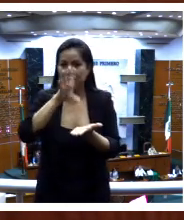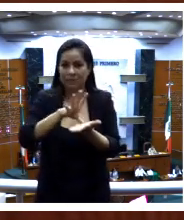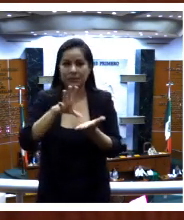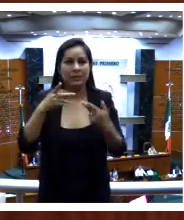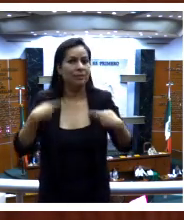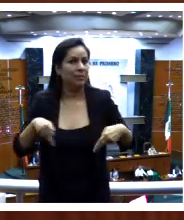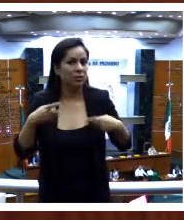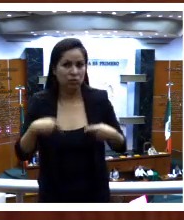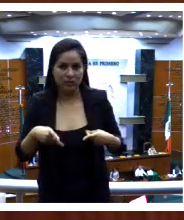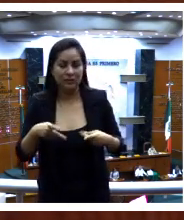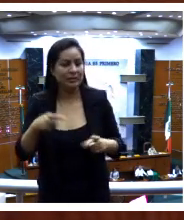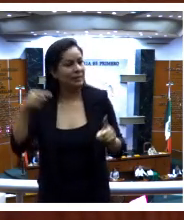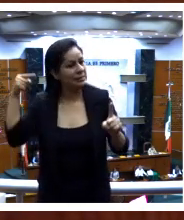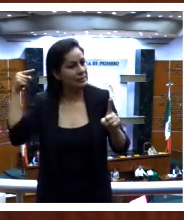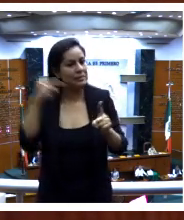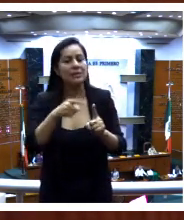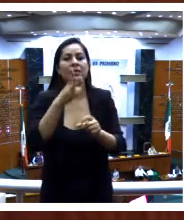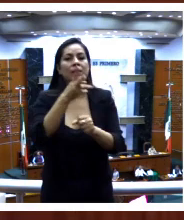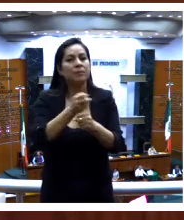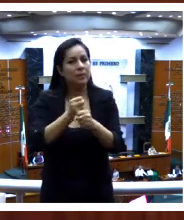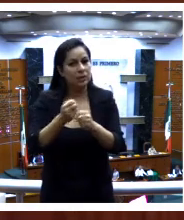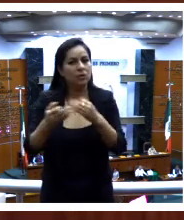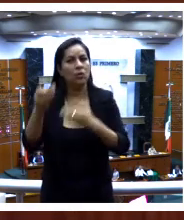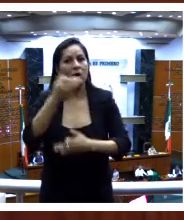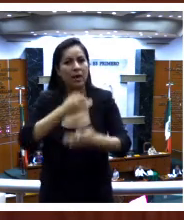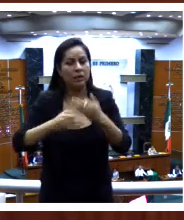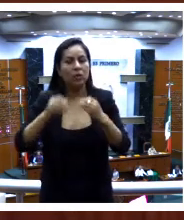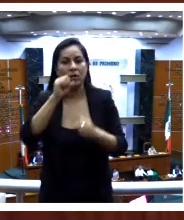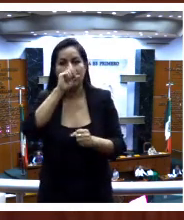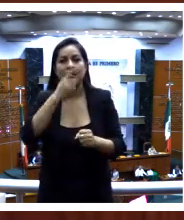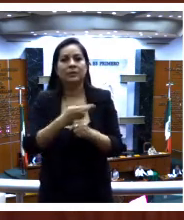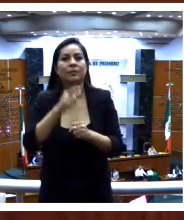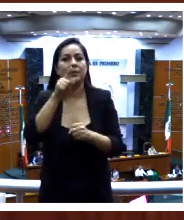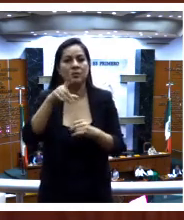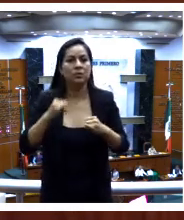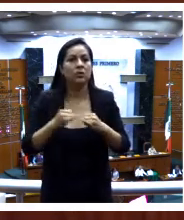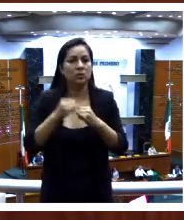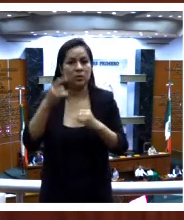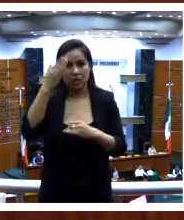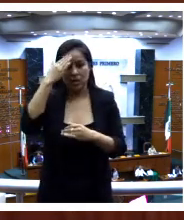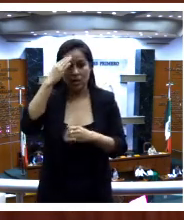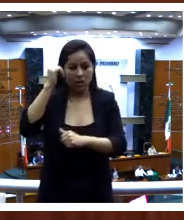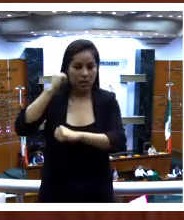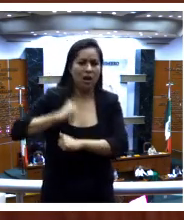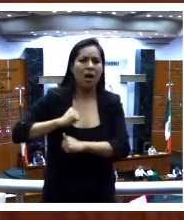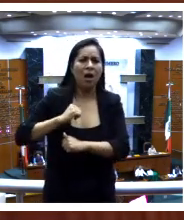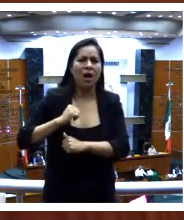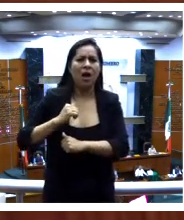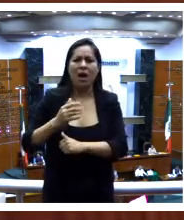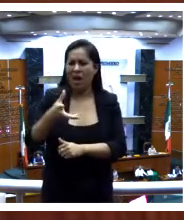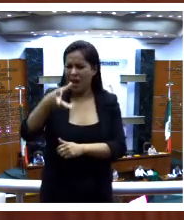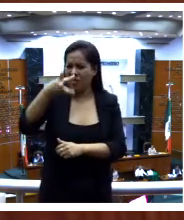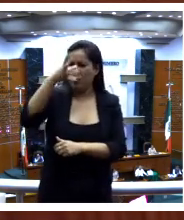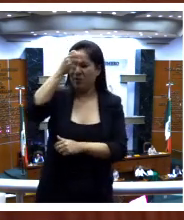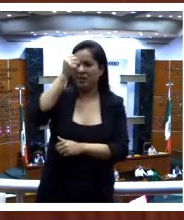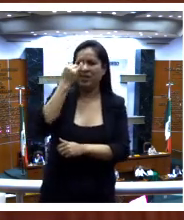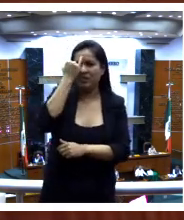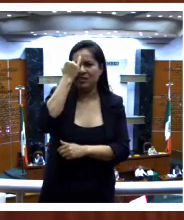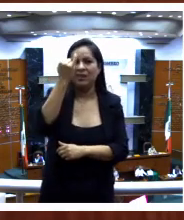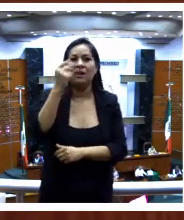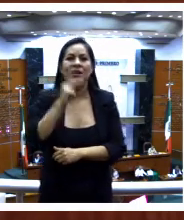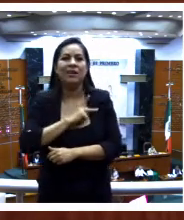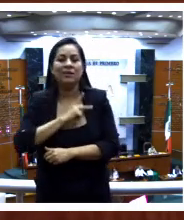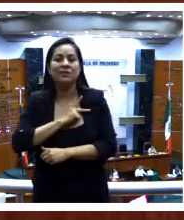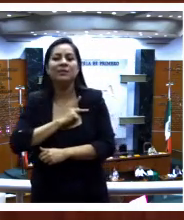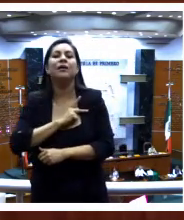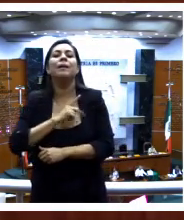discapacidad. En ese sentido, invito a toda la Secretaría y dependencias a su cargo a abrazar esta filosofía. Sé que el Gobierno